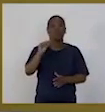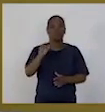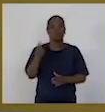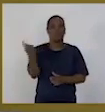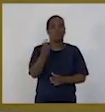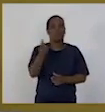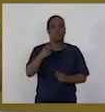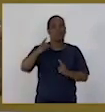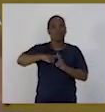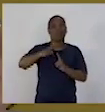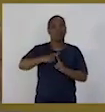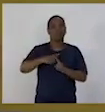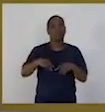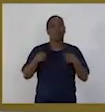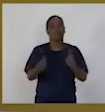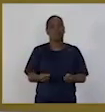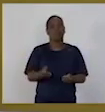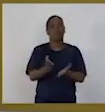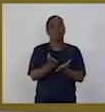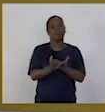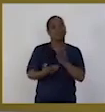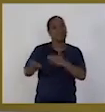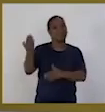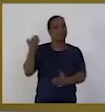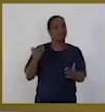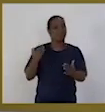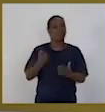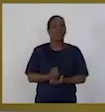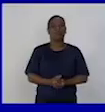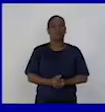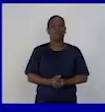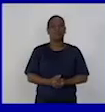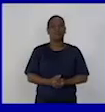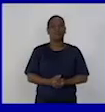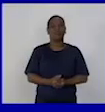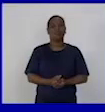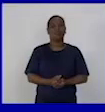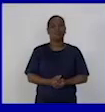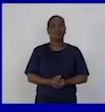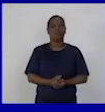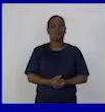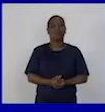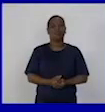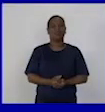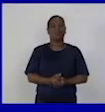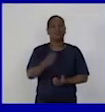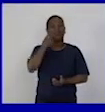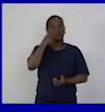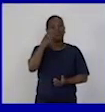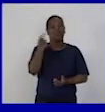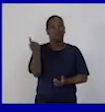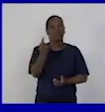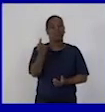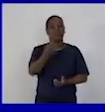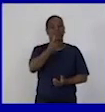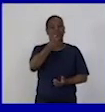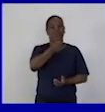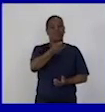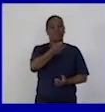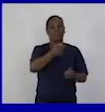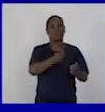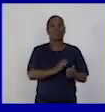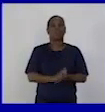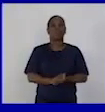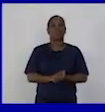tema que dimos en la clase anterior. Vamos al primer inciso. Le dan